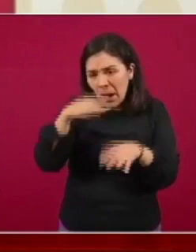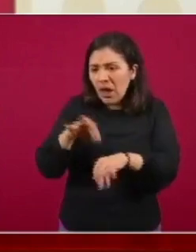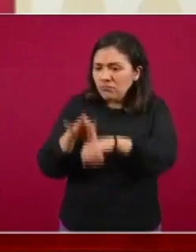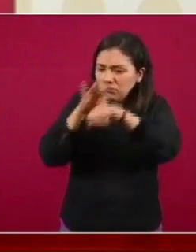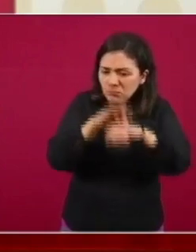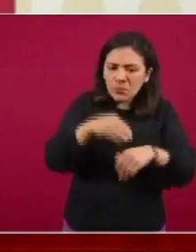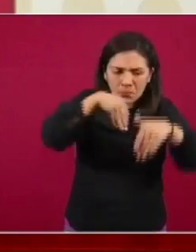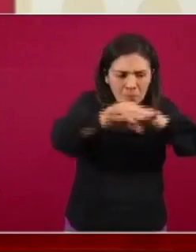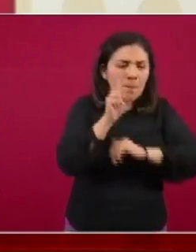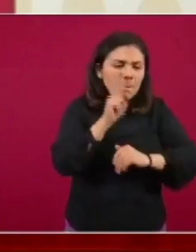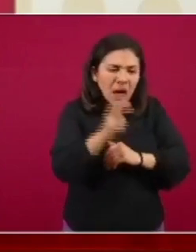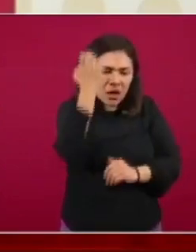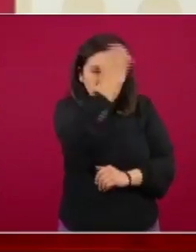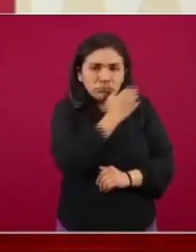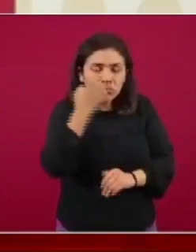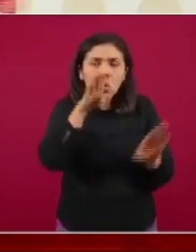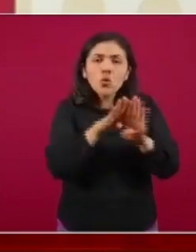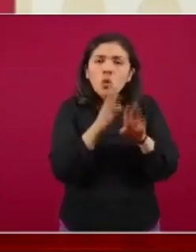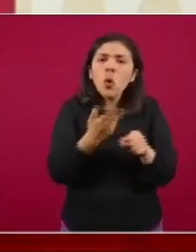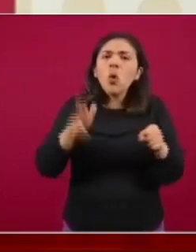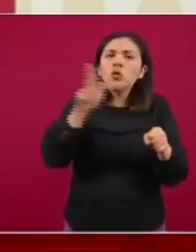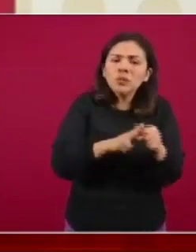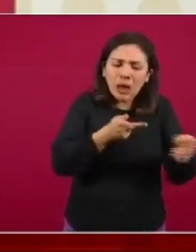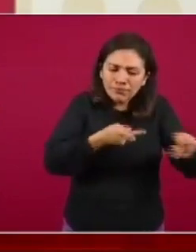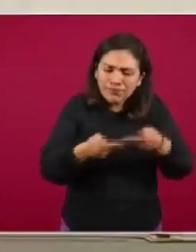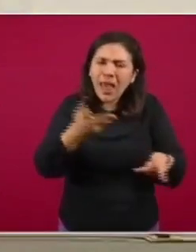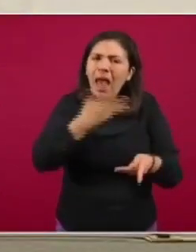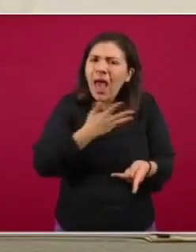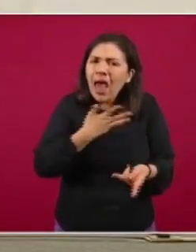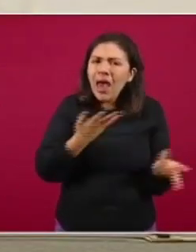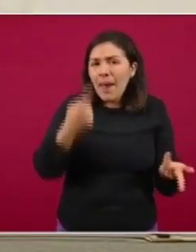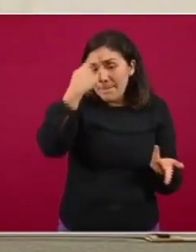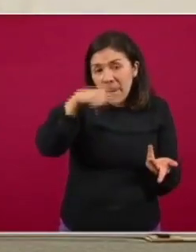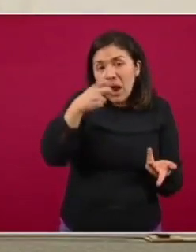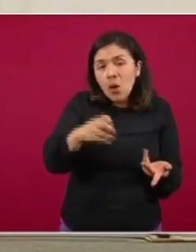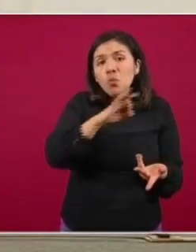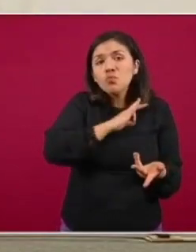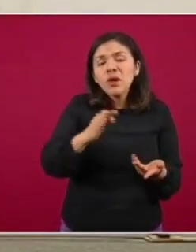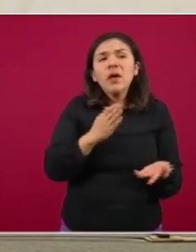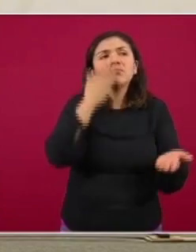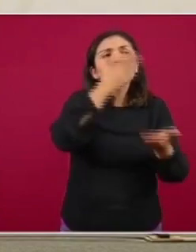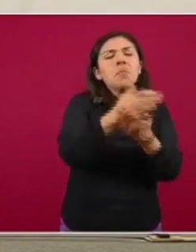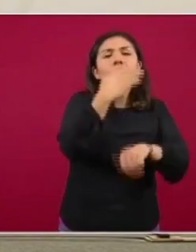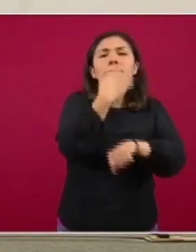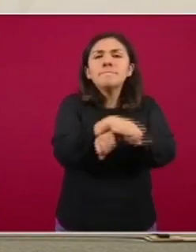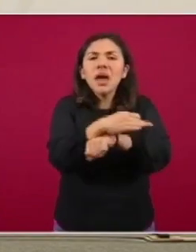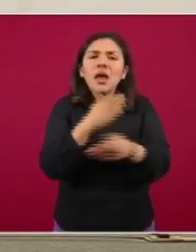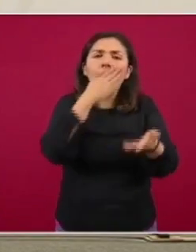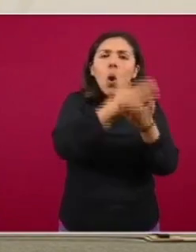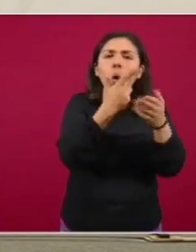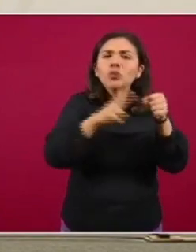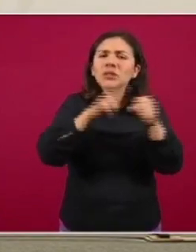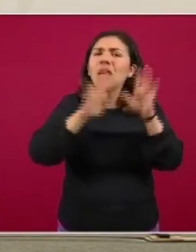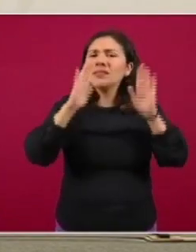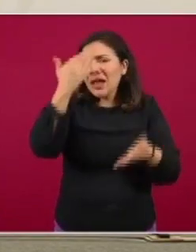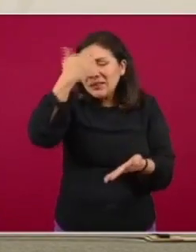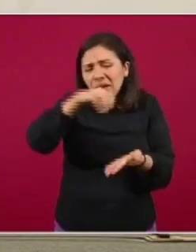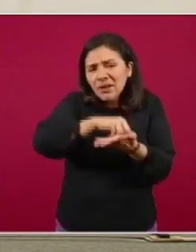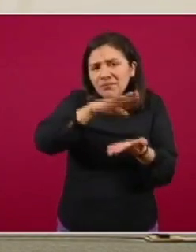ven, lo evalúan, hay protocolos de hospitalización, hay protocolos para que se mantenga de manera ambulatorio. Esto está definido, ¿no?